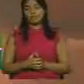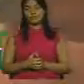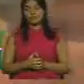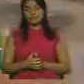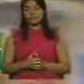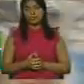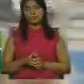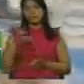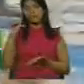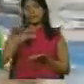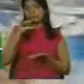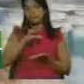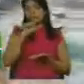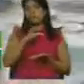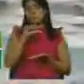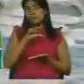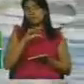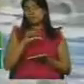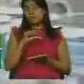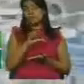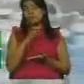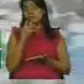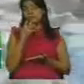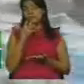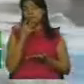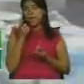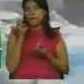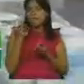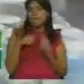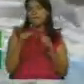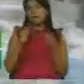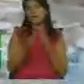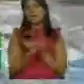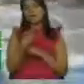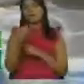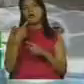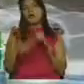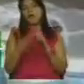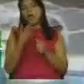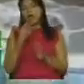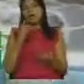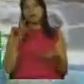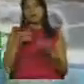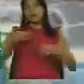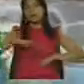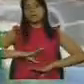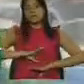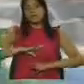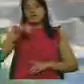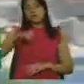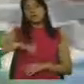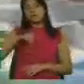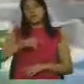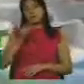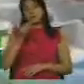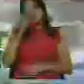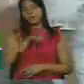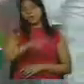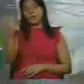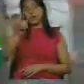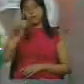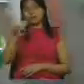deje este producto de ser un producto visto como una mercancía y convertirlo en un producto que vaya a la satisfacción de las necesidades alimentarias del pueblo